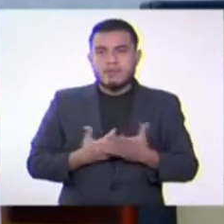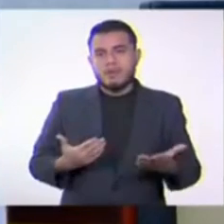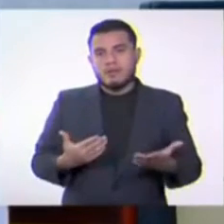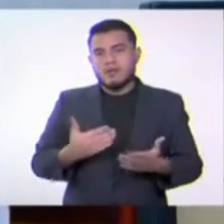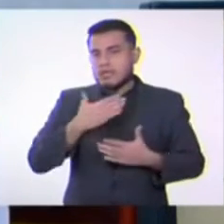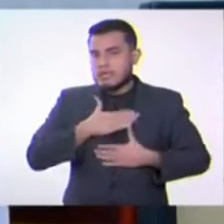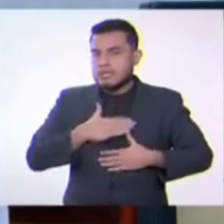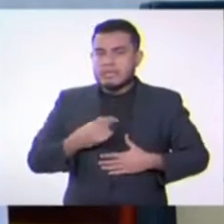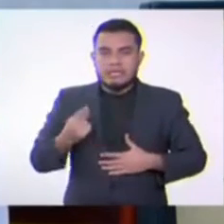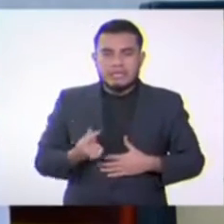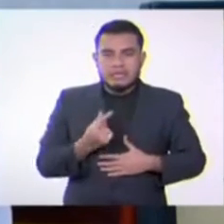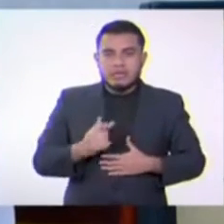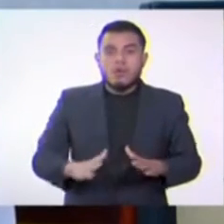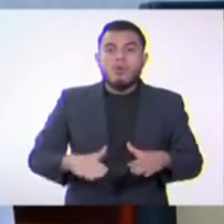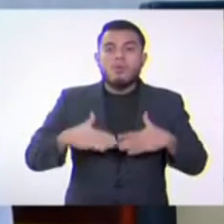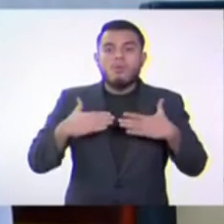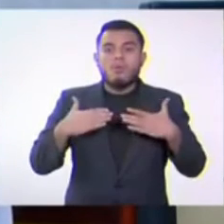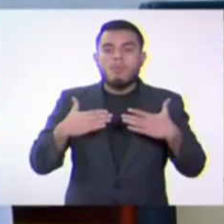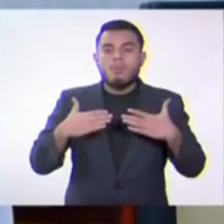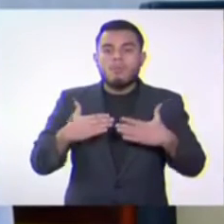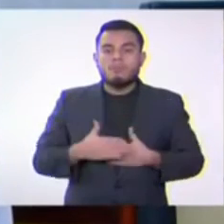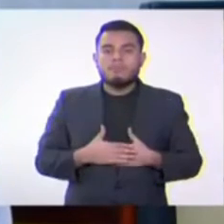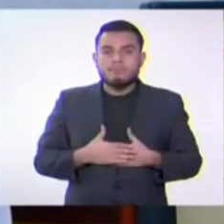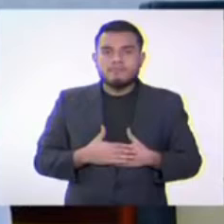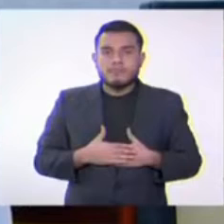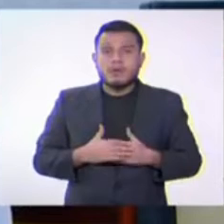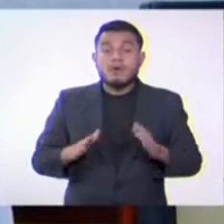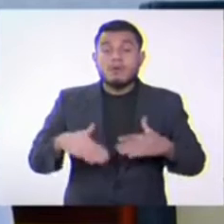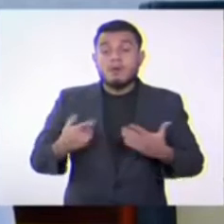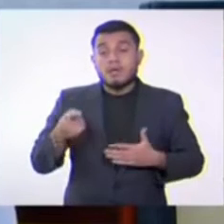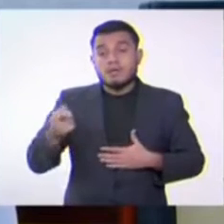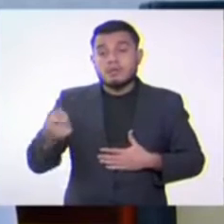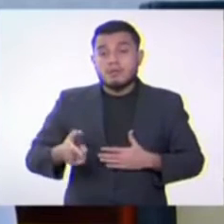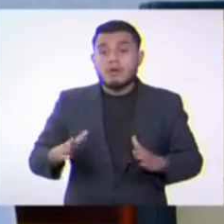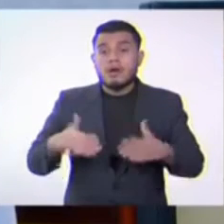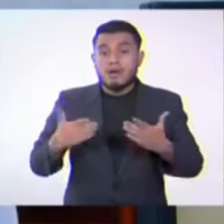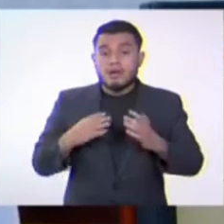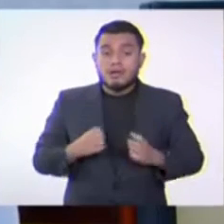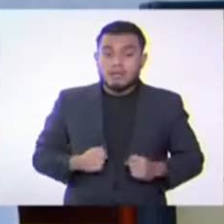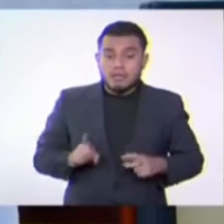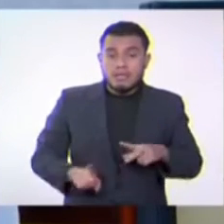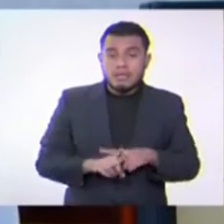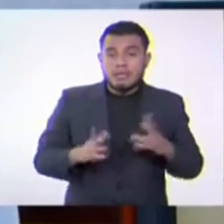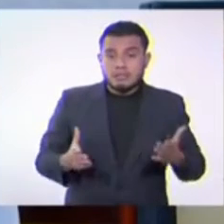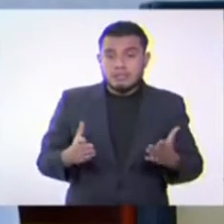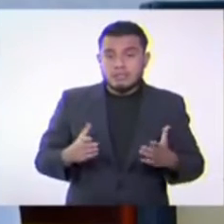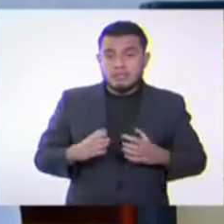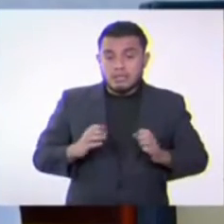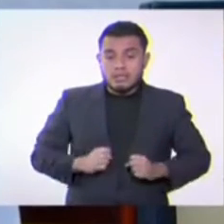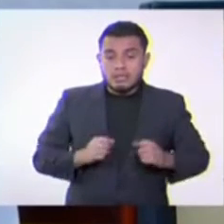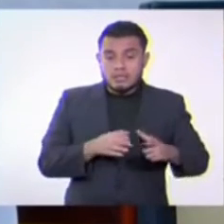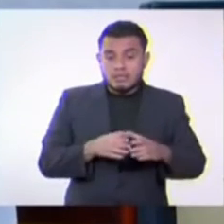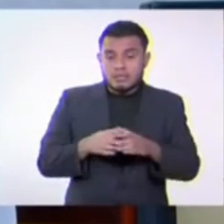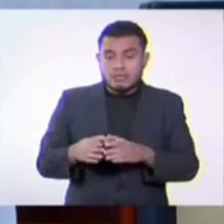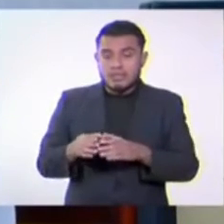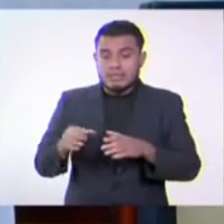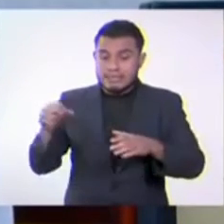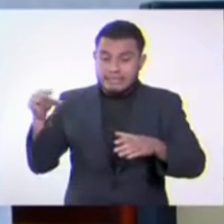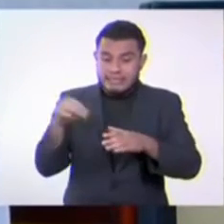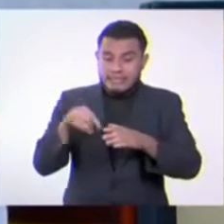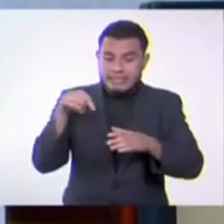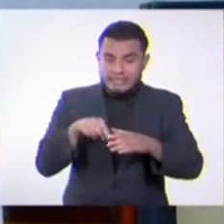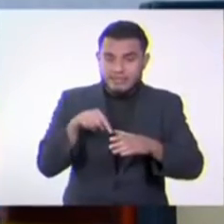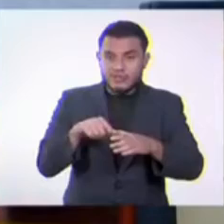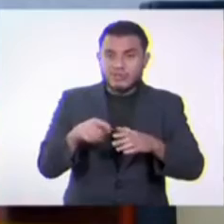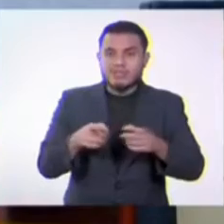tan así. ¿Por qué? Pues esto es debido a que los reinos todavía existen y los reinos están adentro de estos